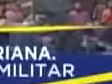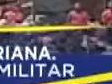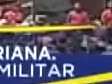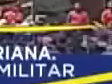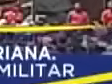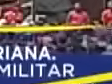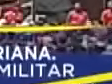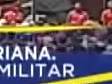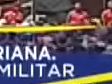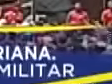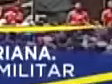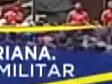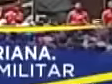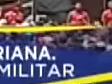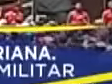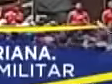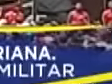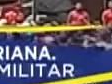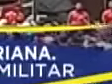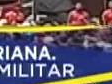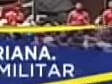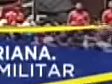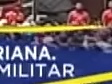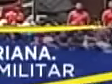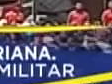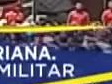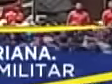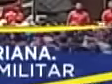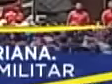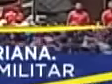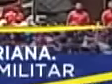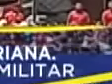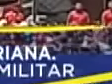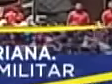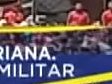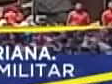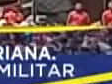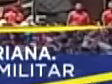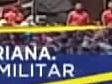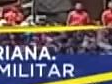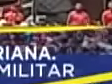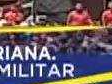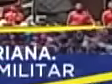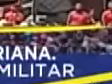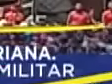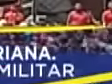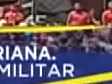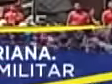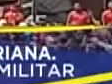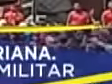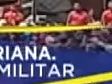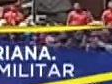que ha sabido mantener el legado de nuestro comandante supremo.